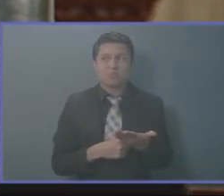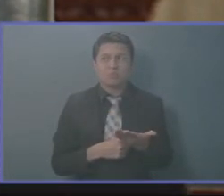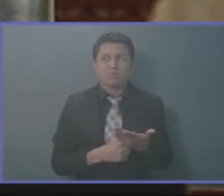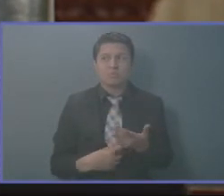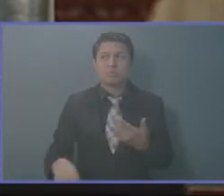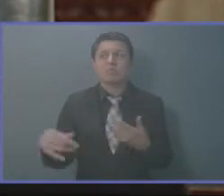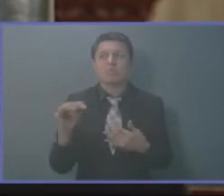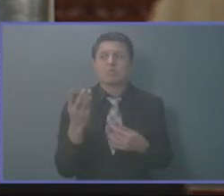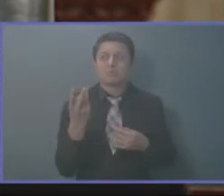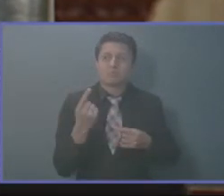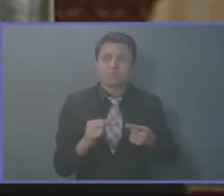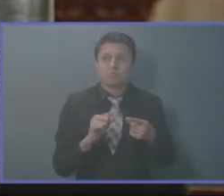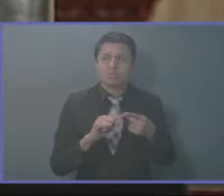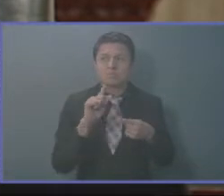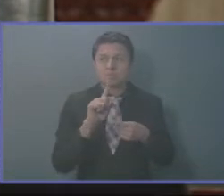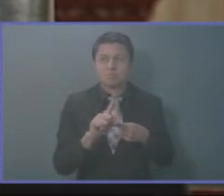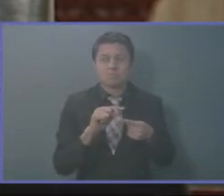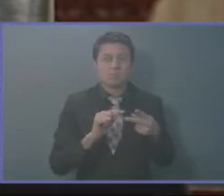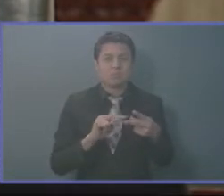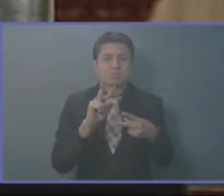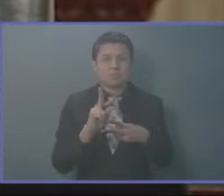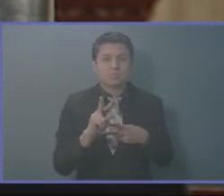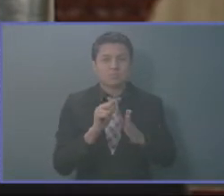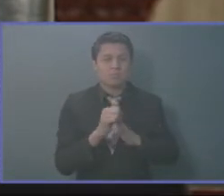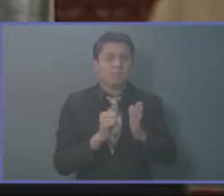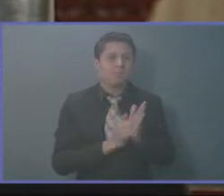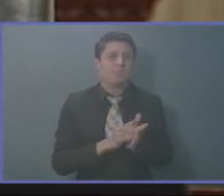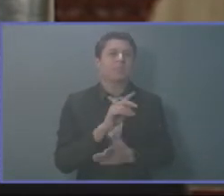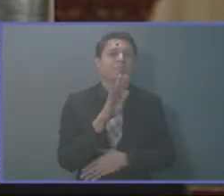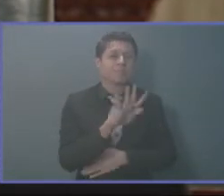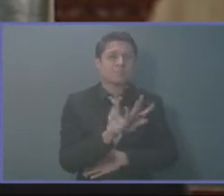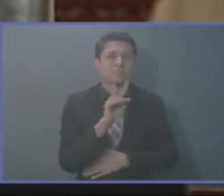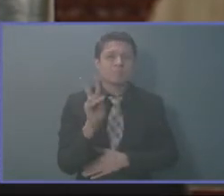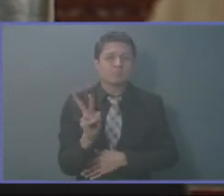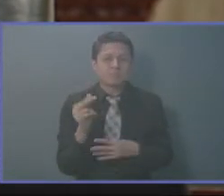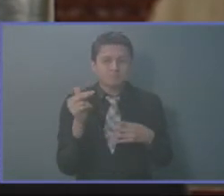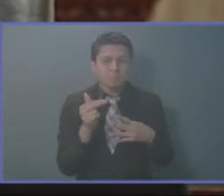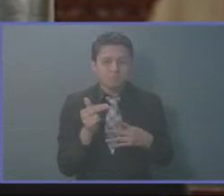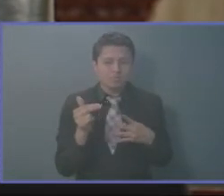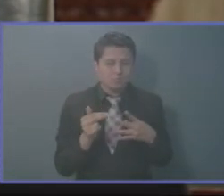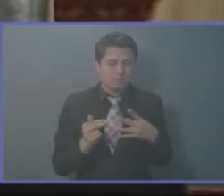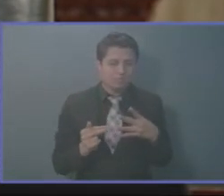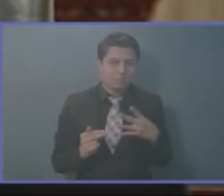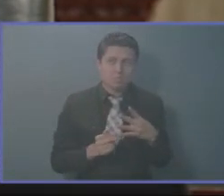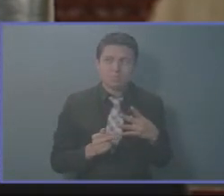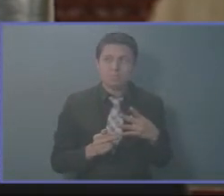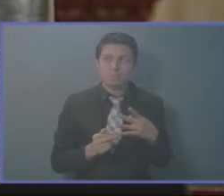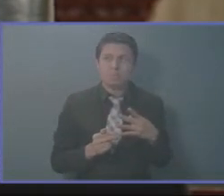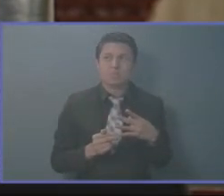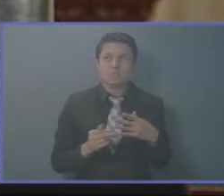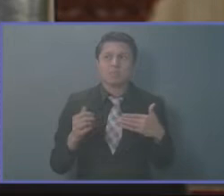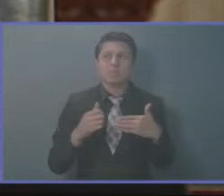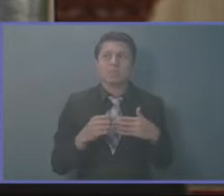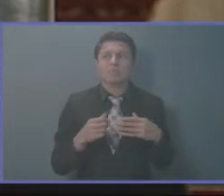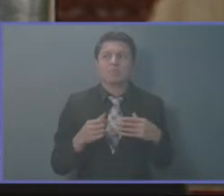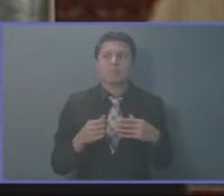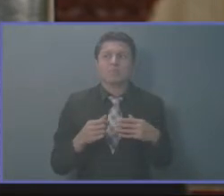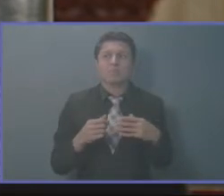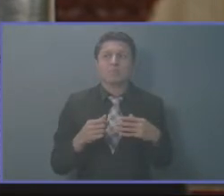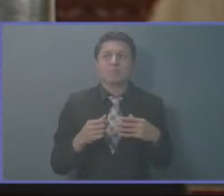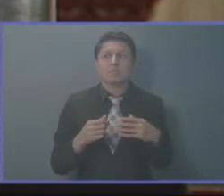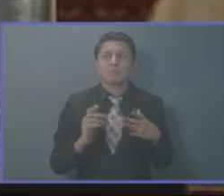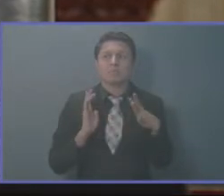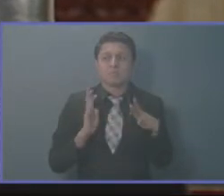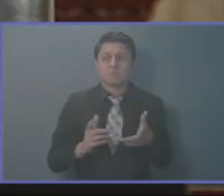como los numerales 1 y 2 del artículo 42 del reglamento interno del órgano ejecutivo,